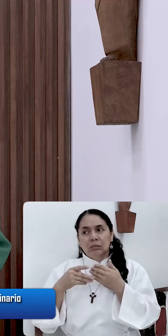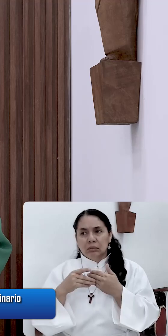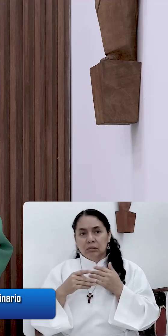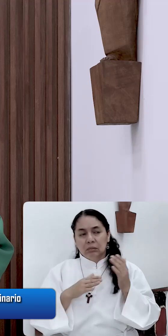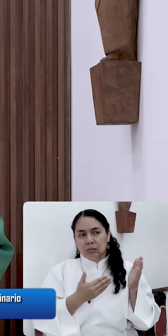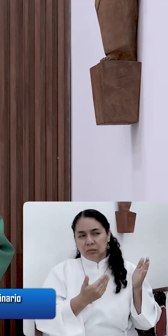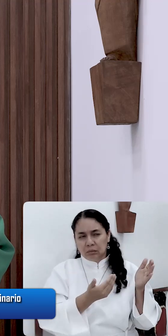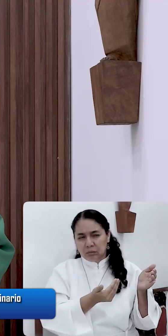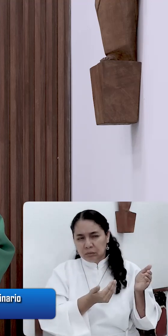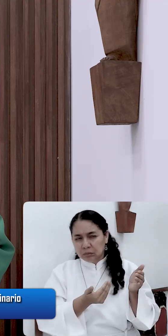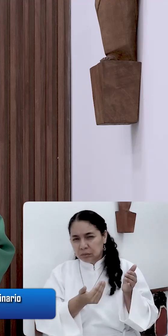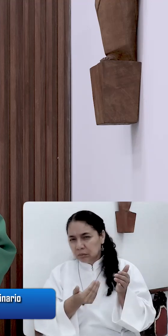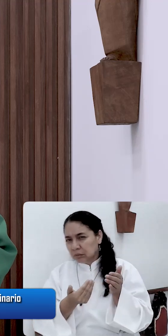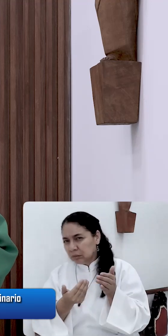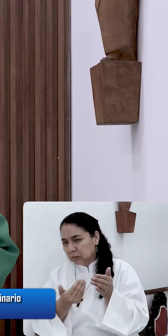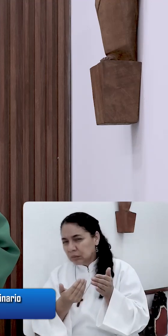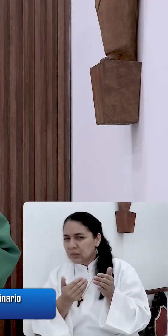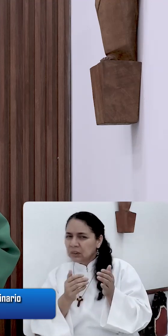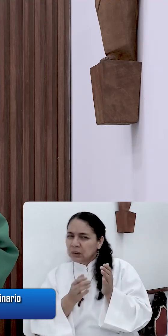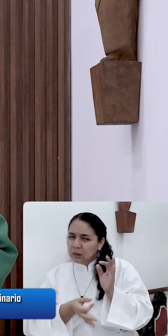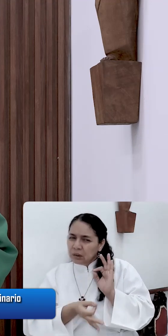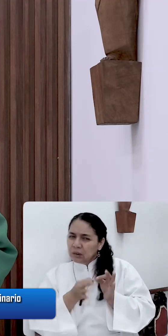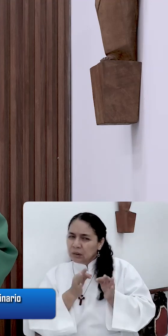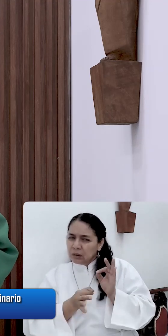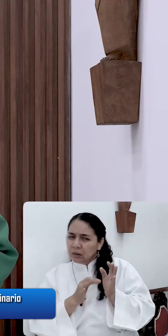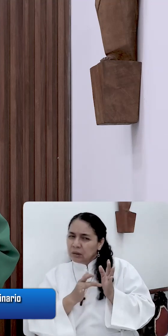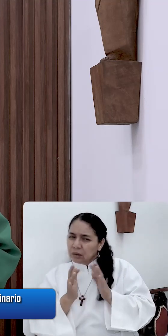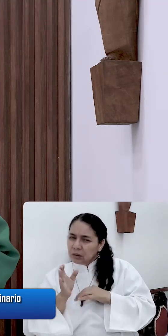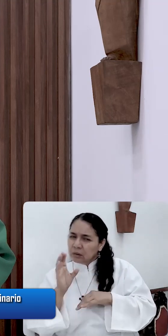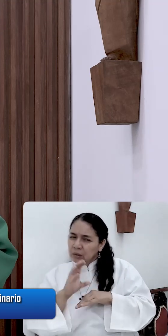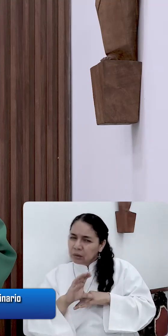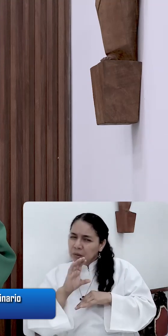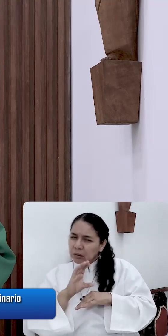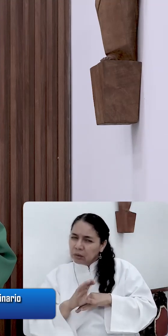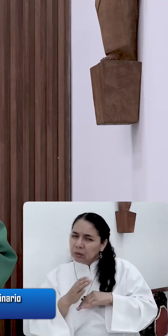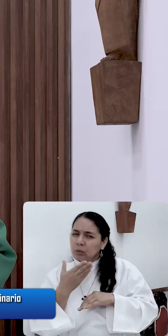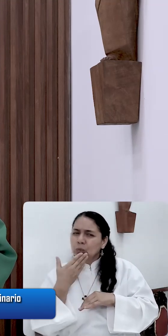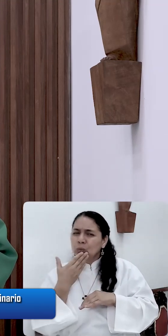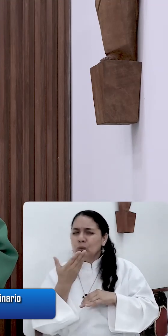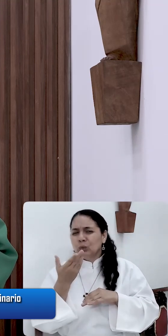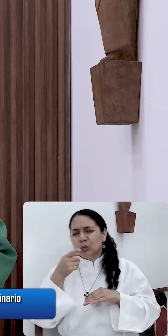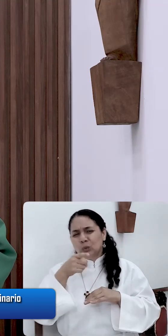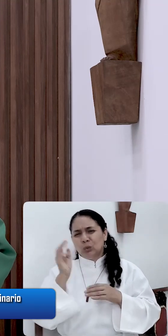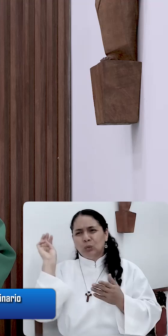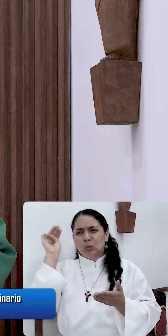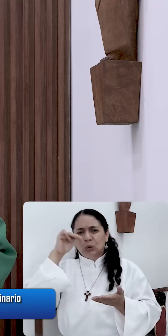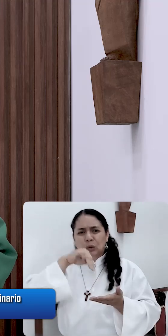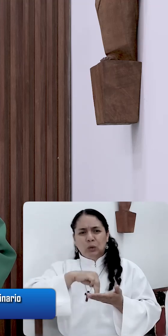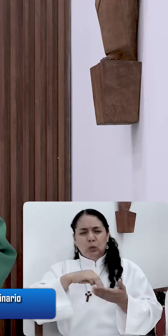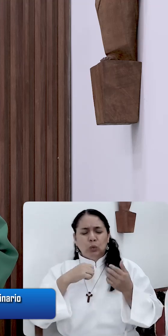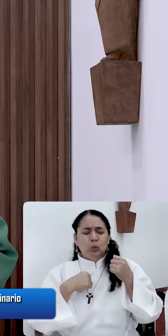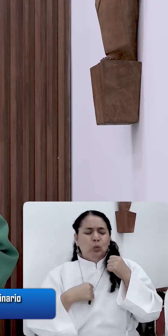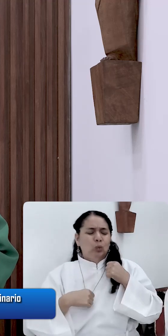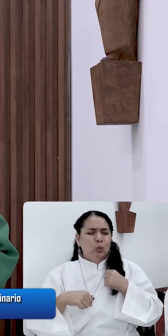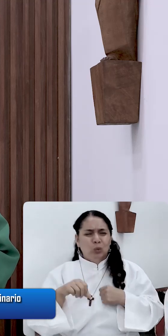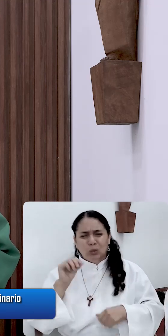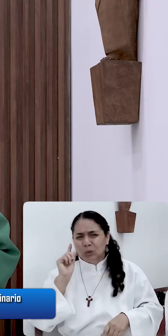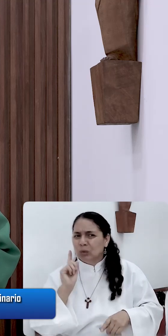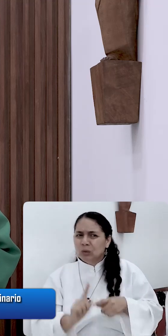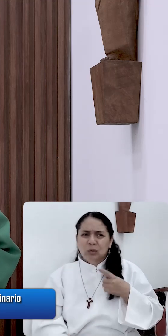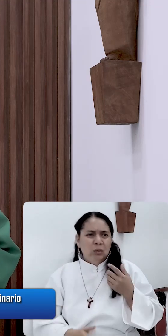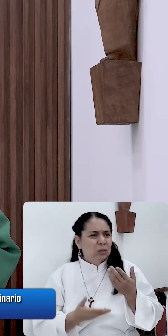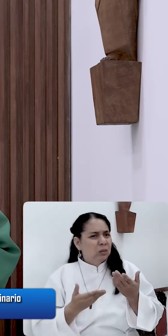aparte para disuadirlo, para decir, Señor, ¿cómo se te ocurre anunciar a un Mesías sufriente? Eso es